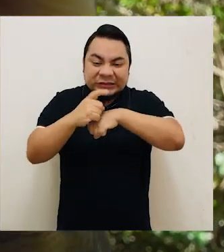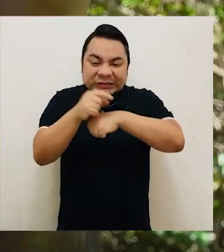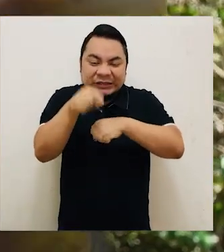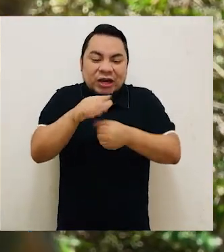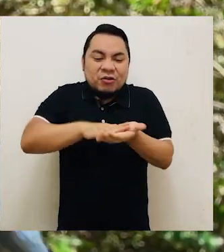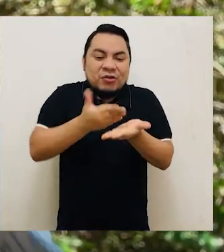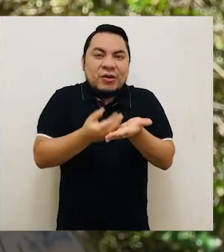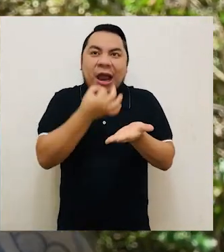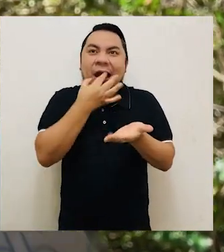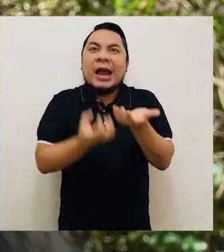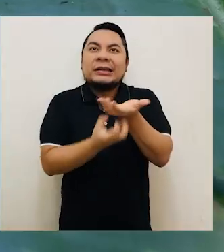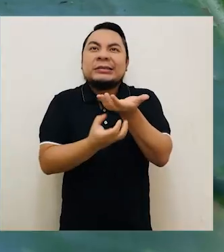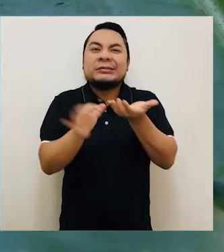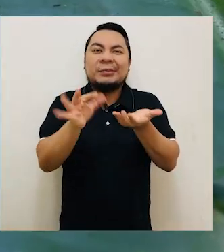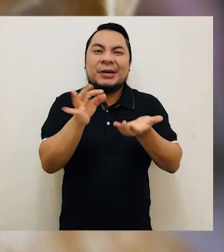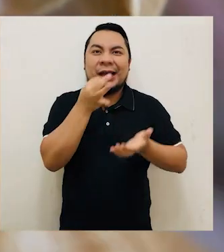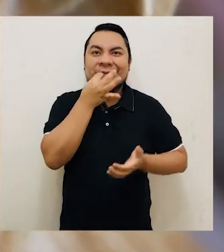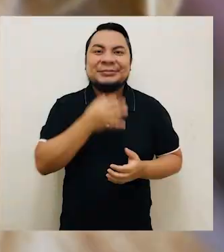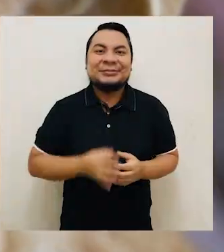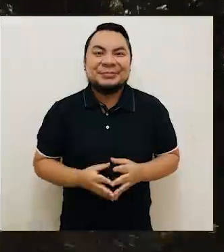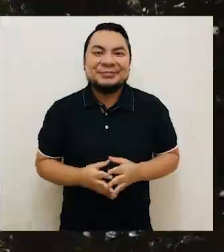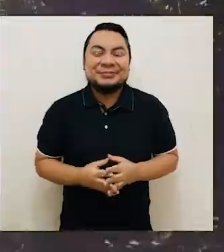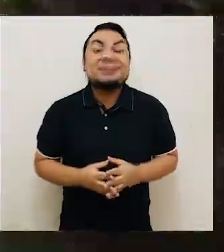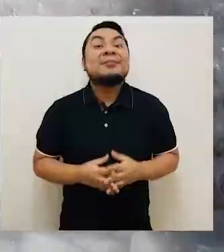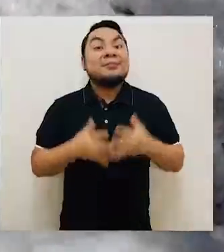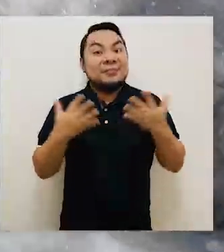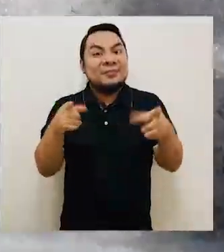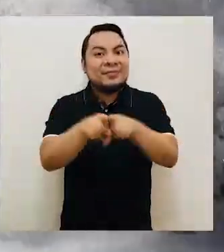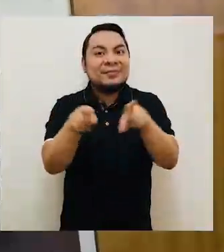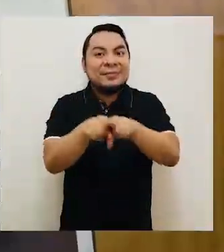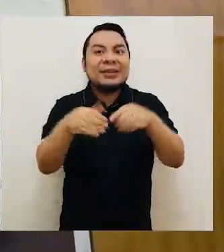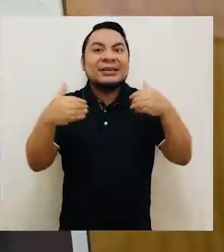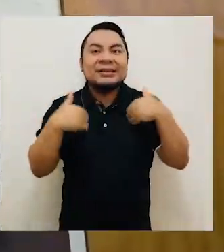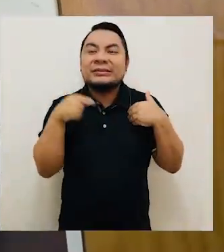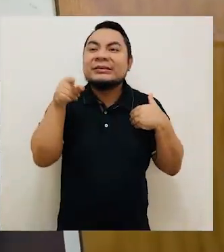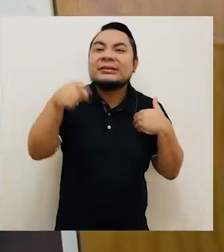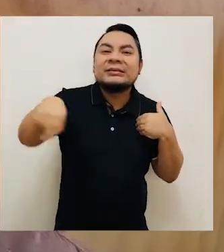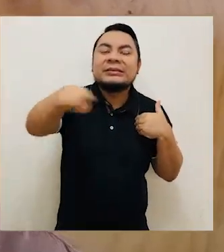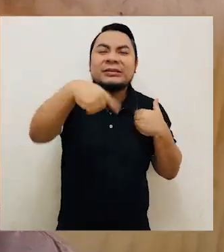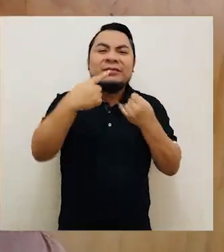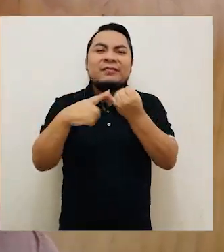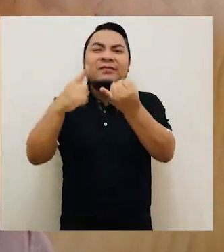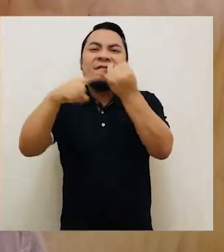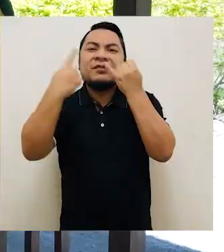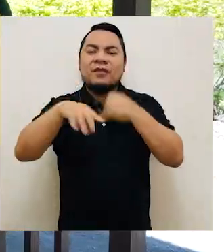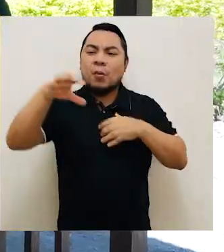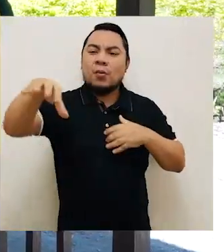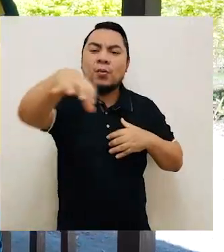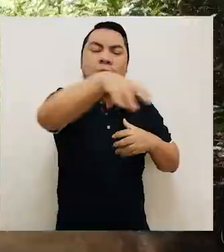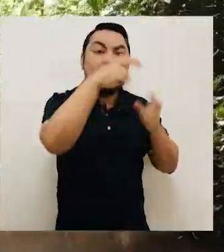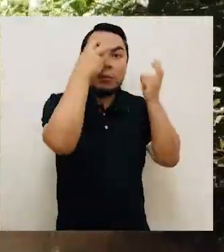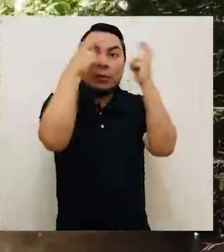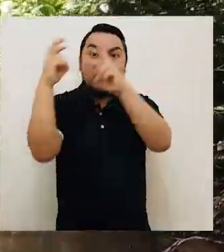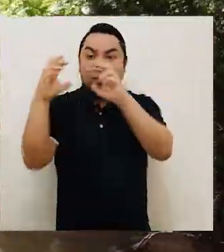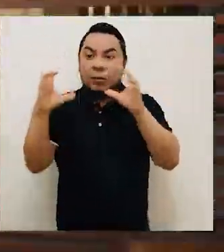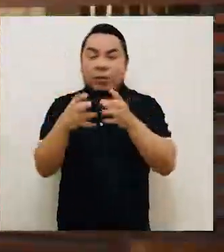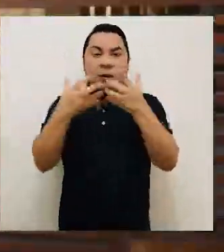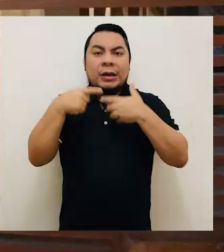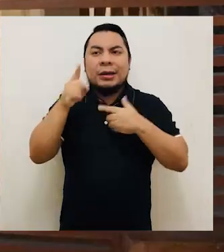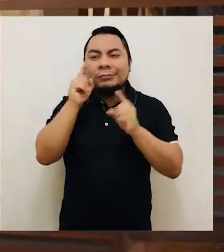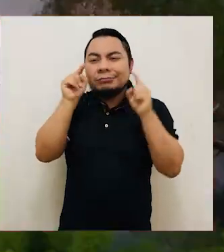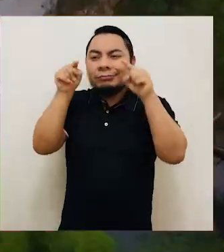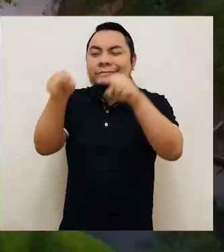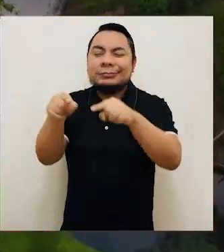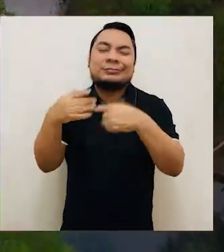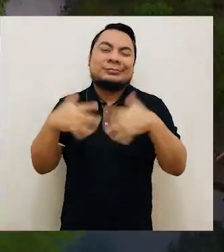sabor a canchita. Y que además cuenta con 24 sellos Safe Travels, lo cual lo hace un destino